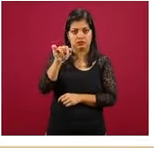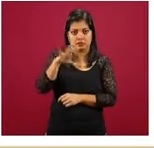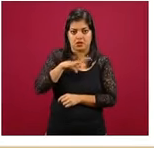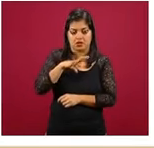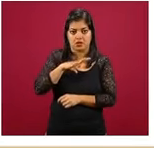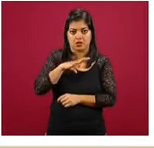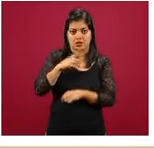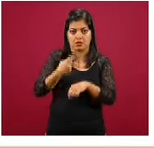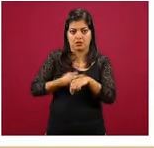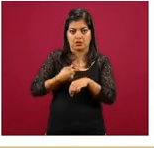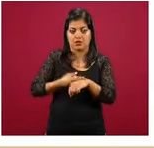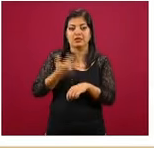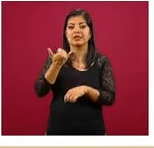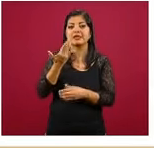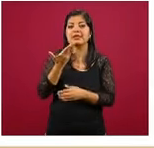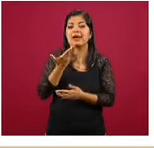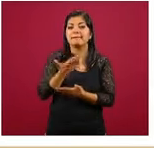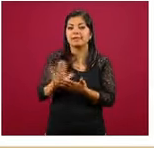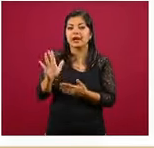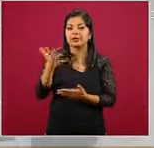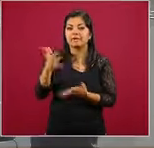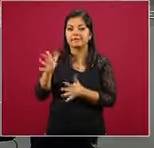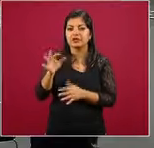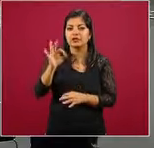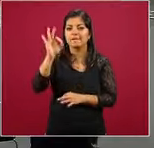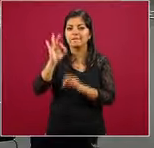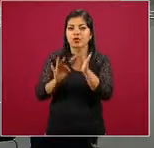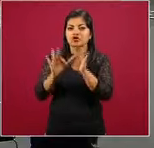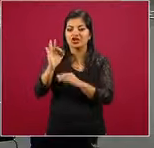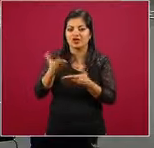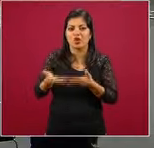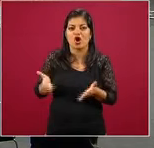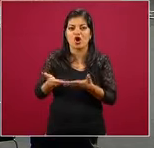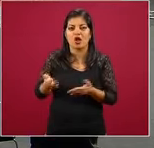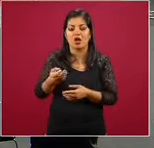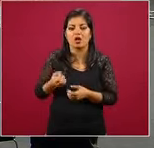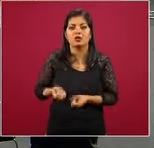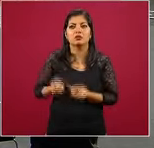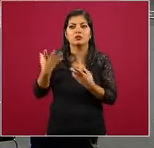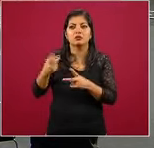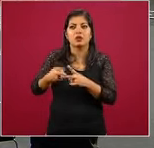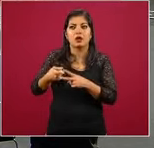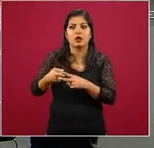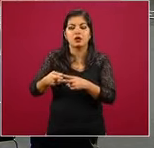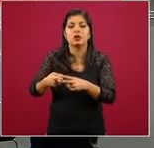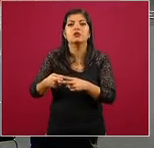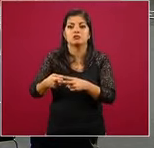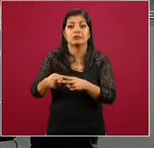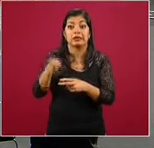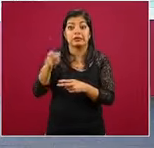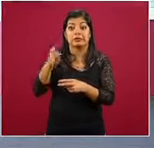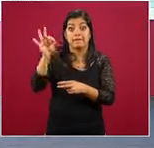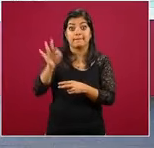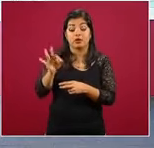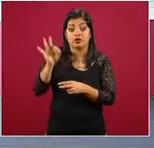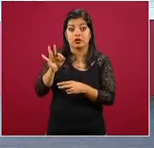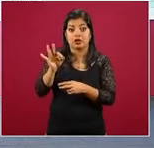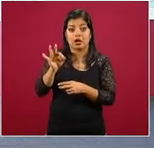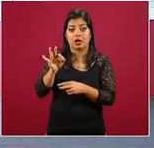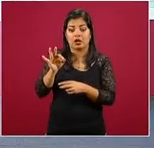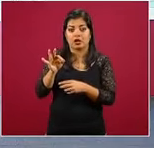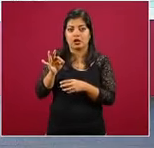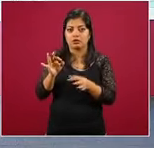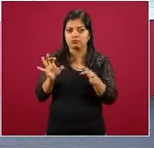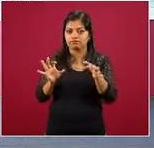además aplicamos el porcentaje de positividad vigente para cada una de las semanas, y en base a ese porcentaje de